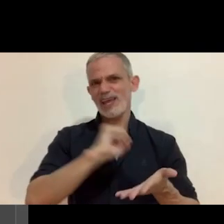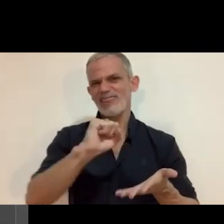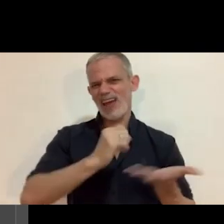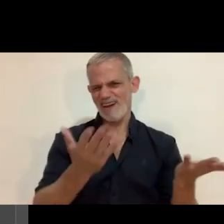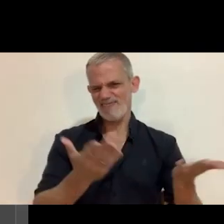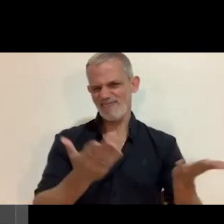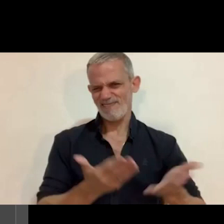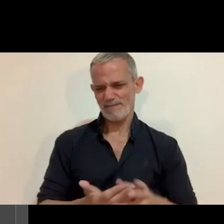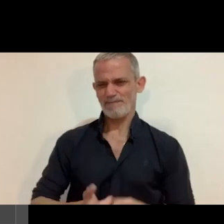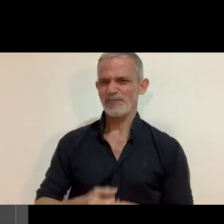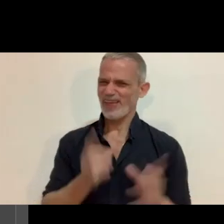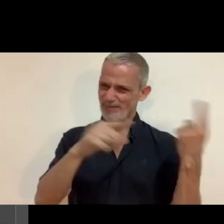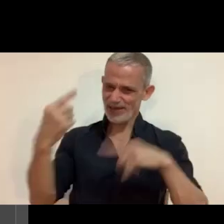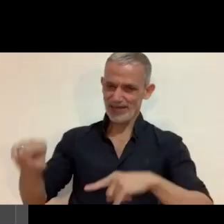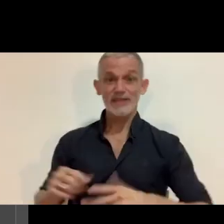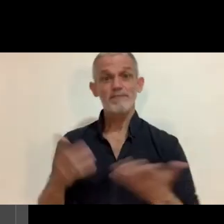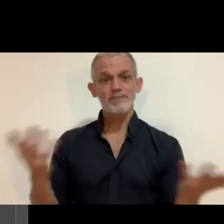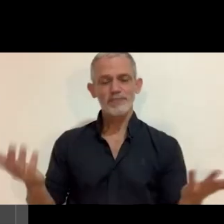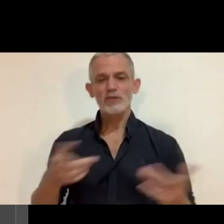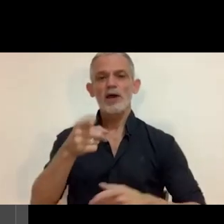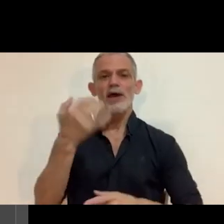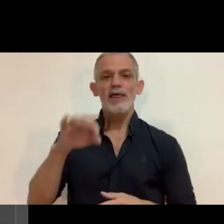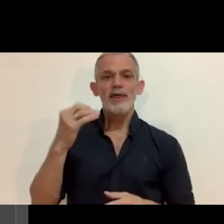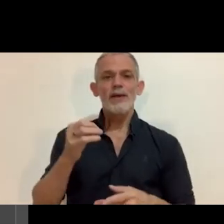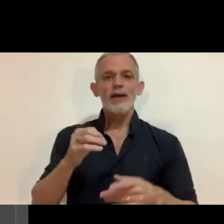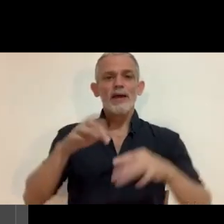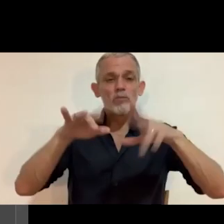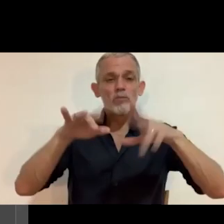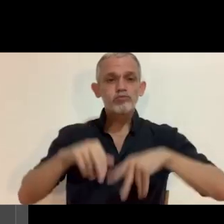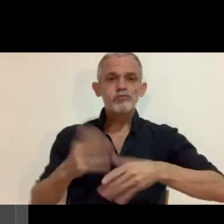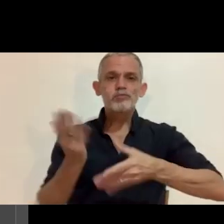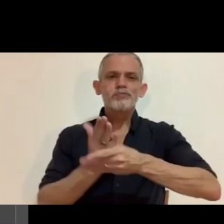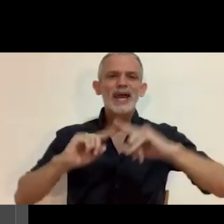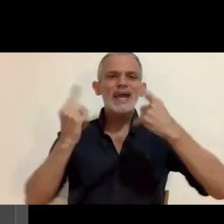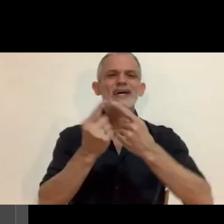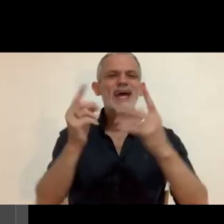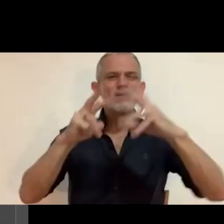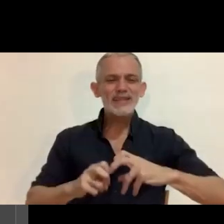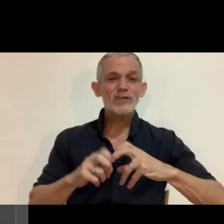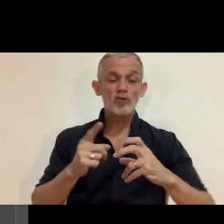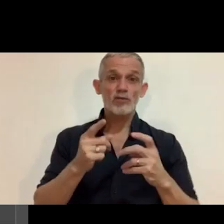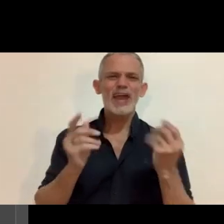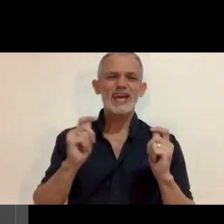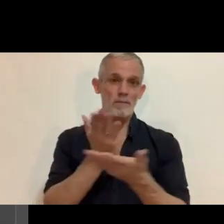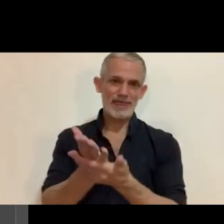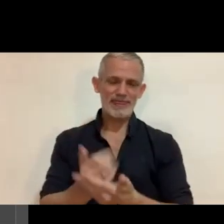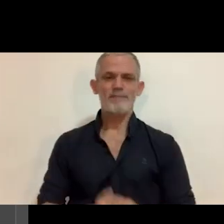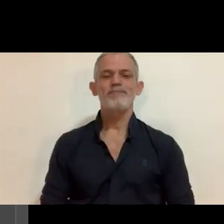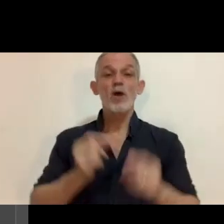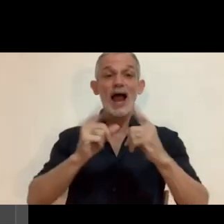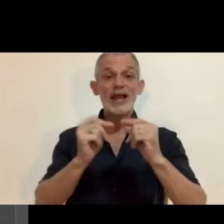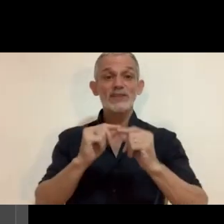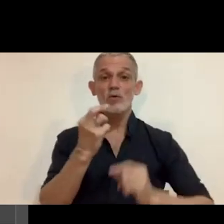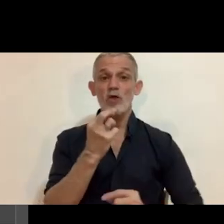Bueno, entonces, corresponde ahora ingresar al estudio de los planteos presentados por las recurrentes. Cuando el artículo